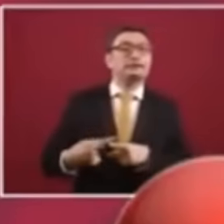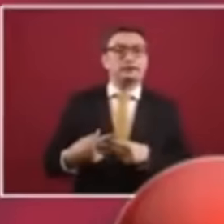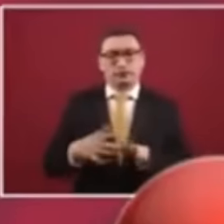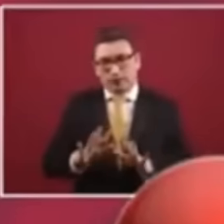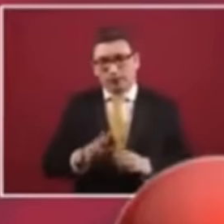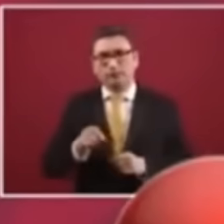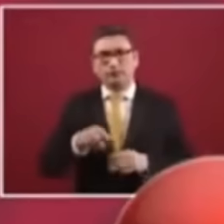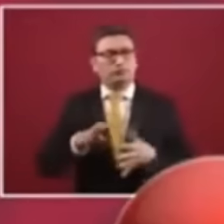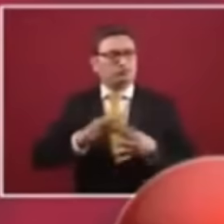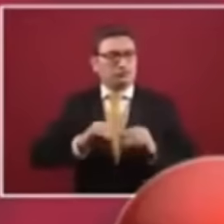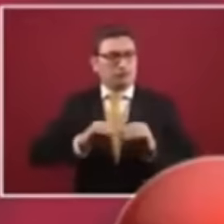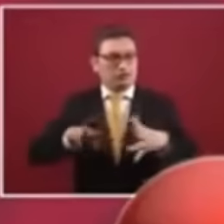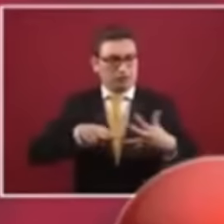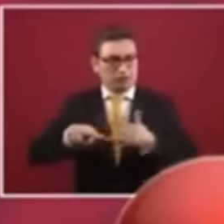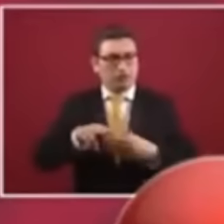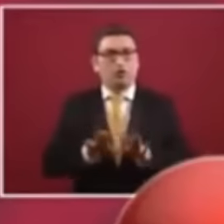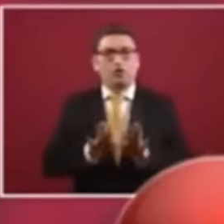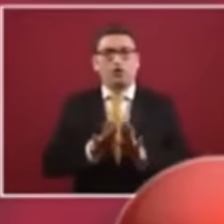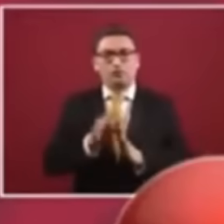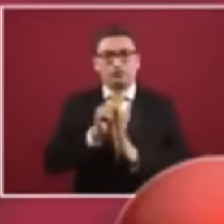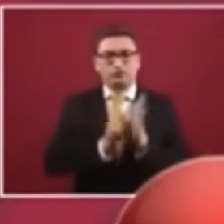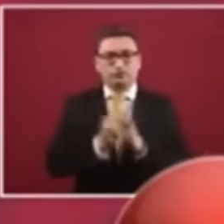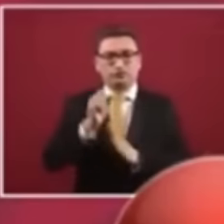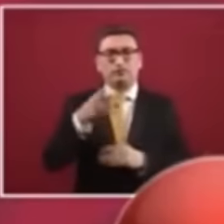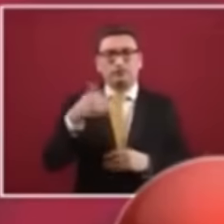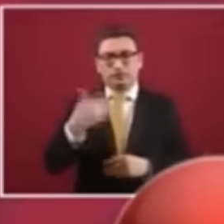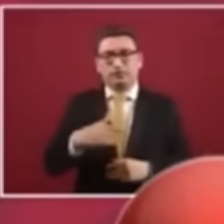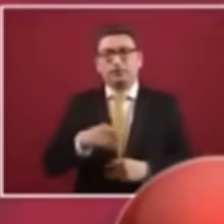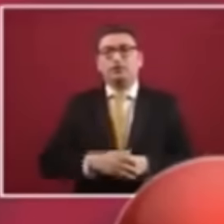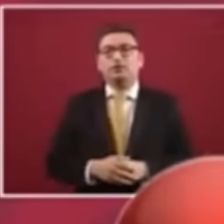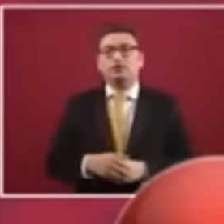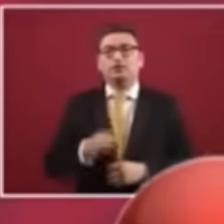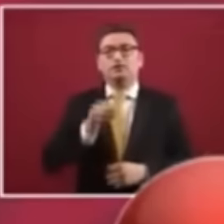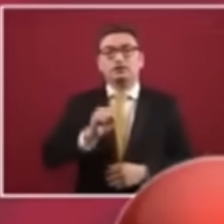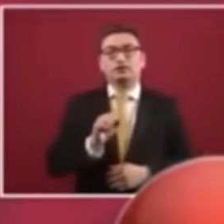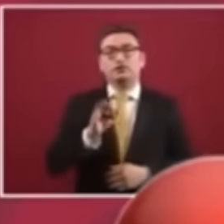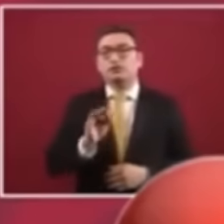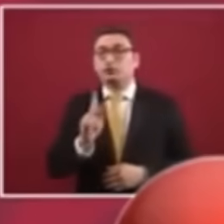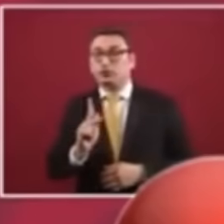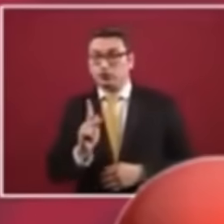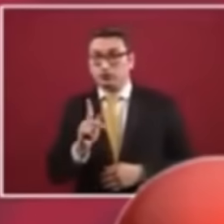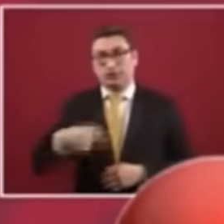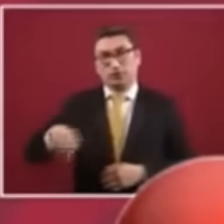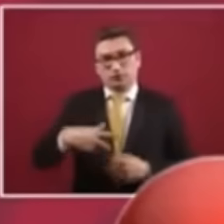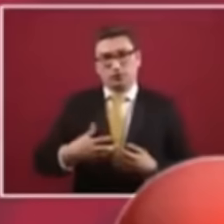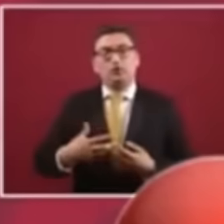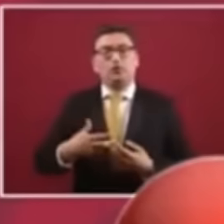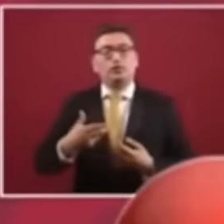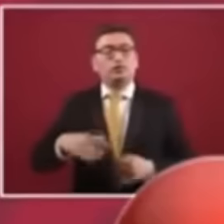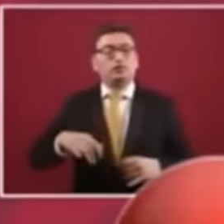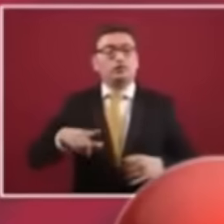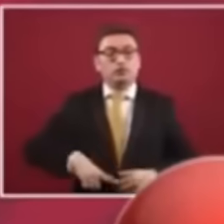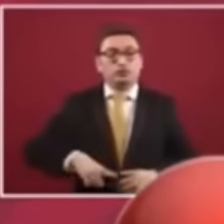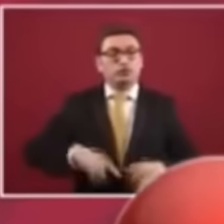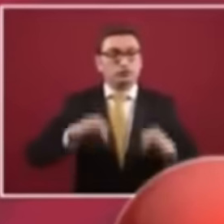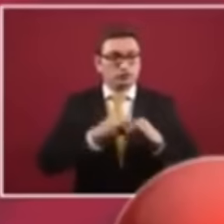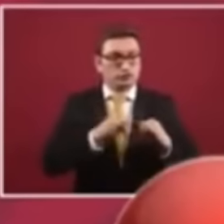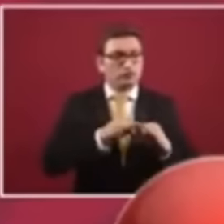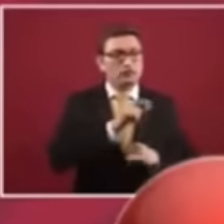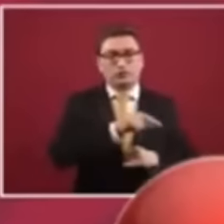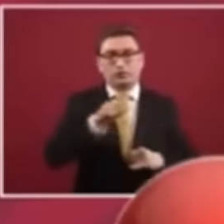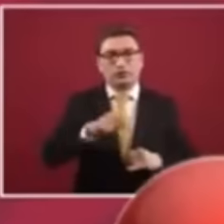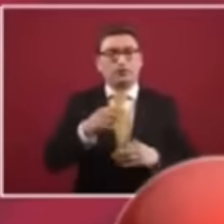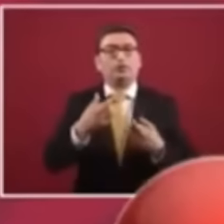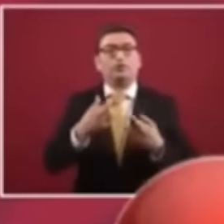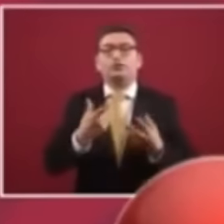publicitario. Hay un sistema de la Secretaría de Función Pública, Compranet, donde todas las dependencias reportan el gasto. Por ustedes recuerdan que